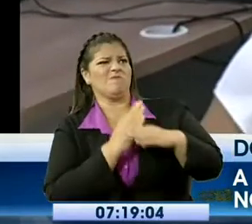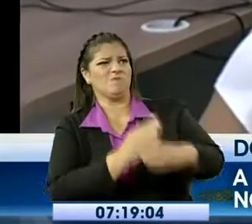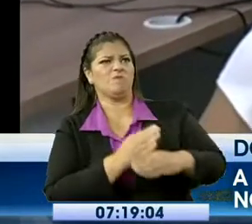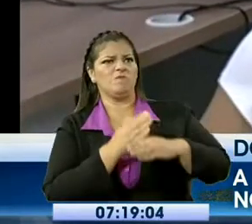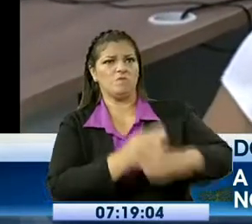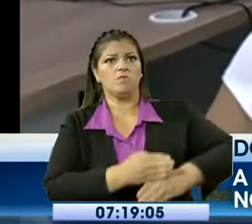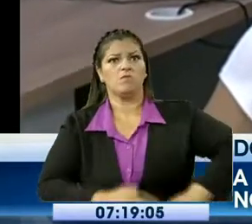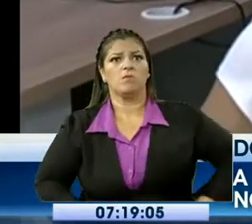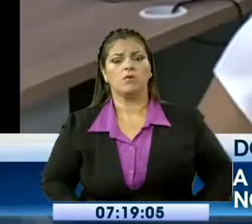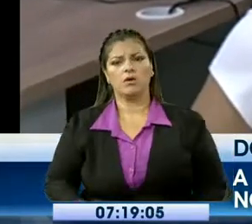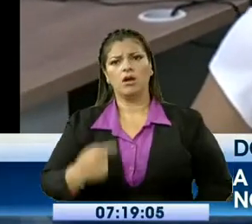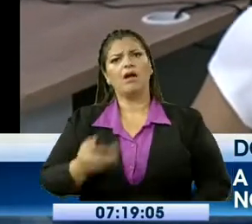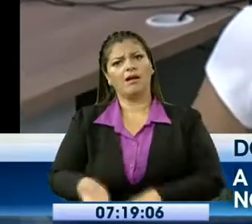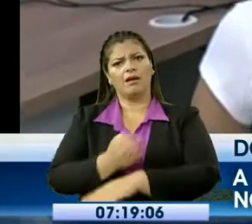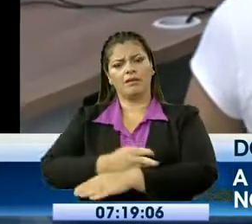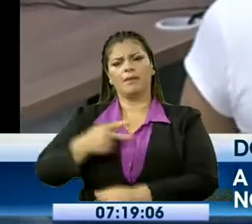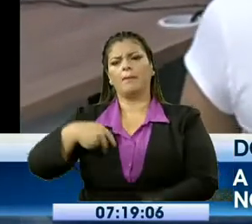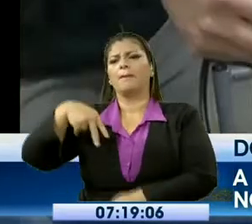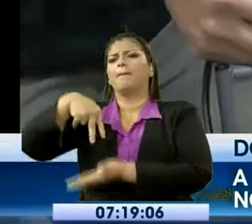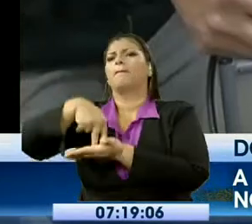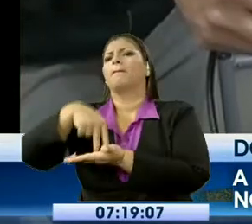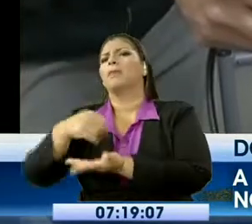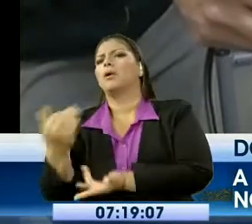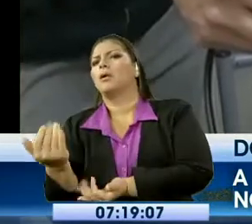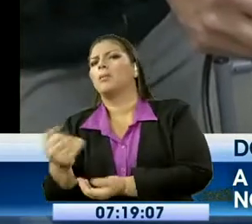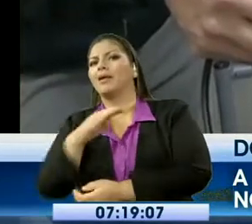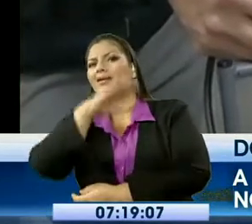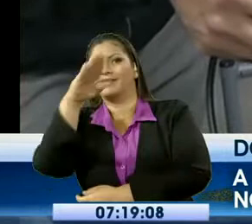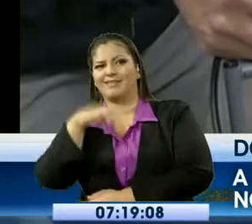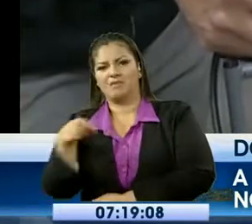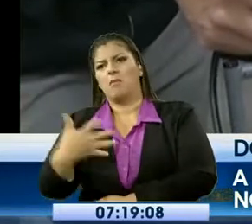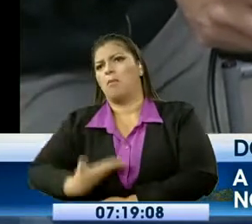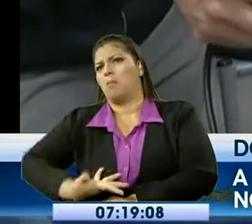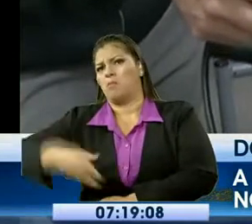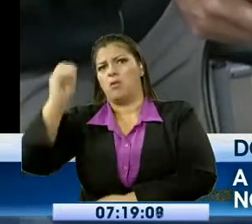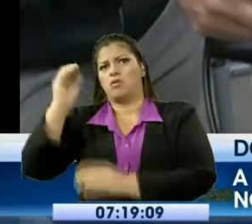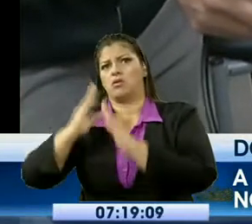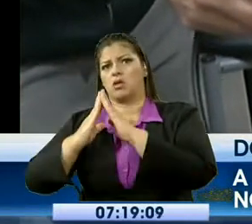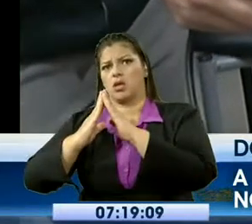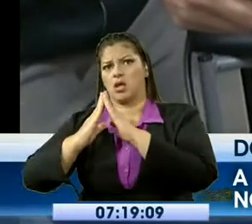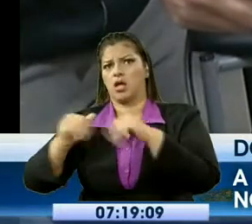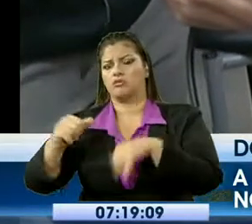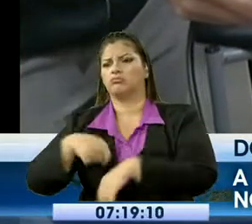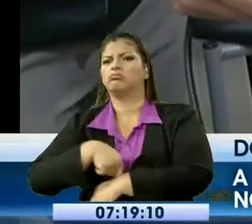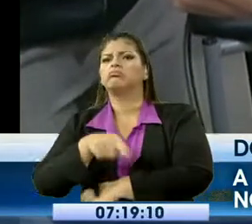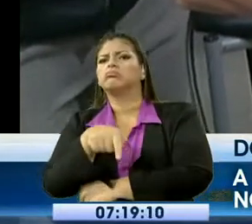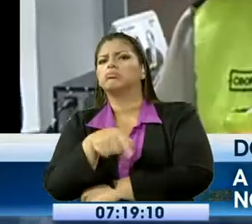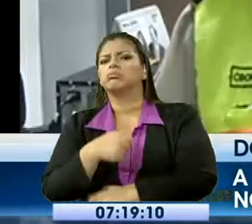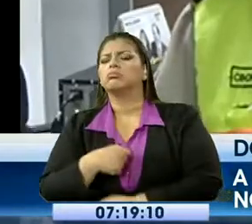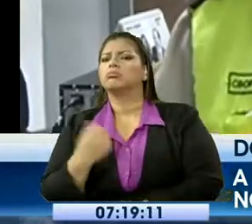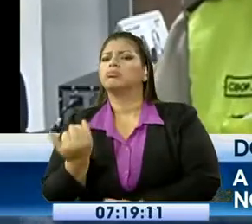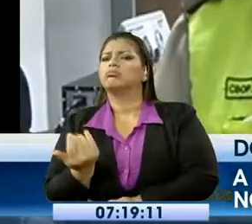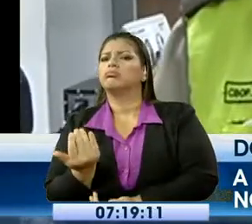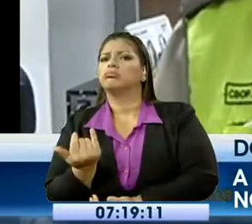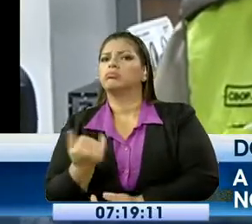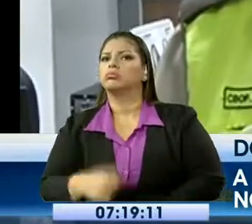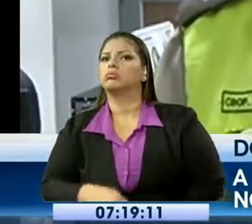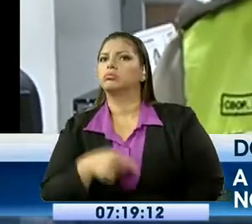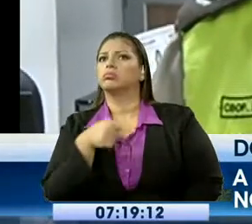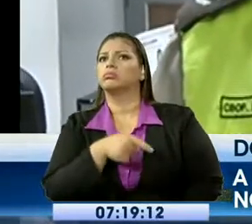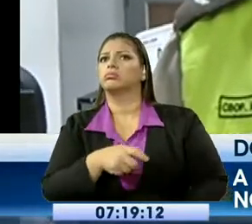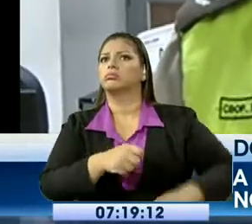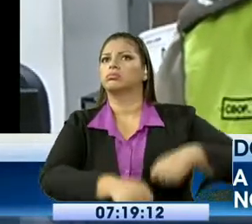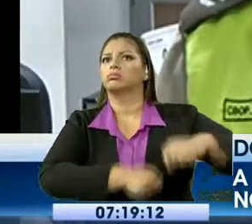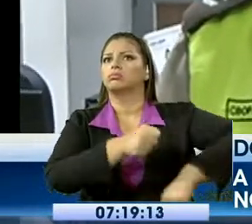estaban ahí parados, y como la camionetica no pasaba ni nada, pues cruzaron la calle y nos agarraron. Se trata de dos individuos que habían